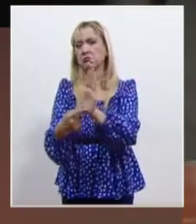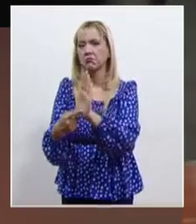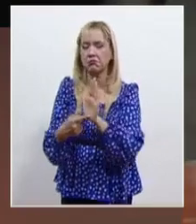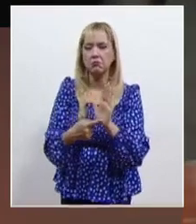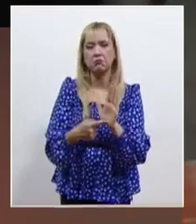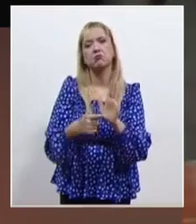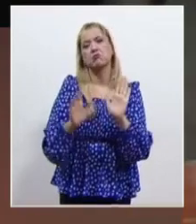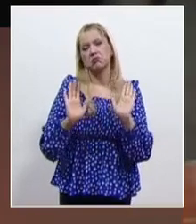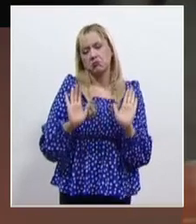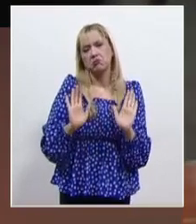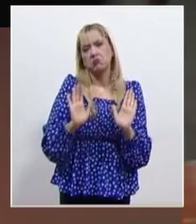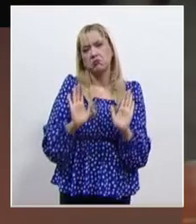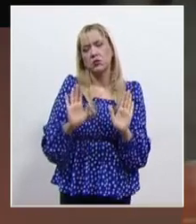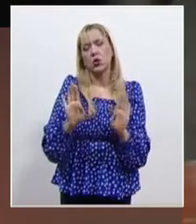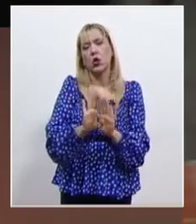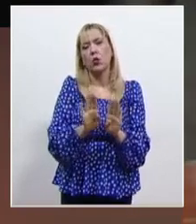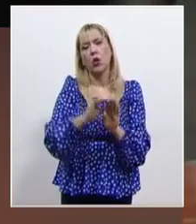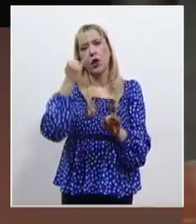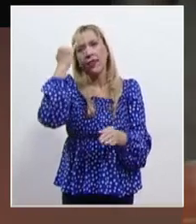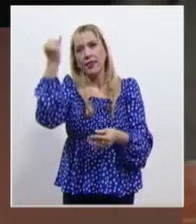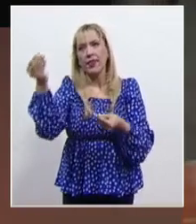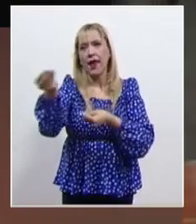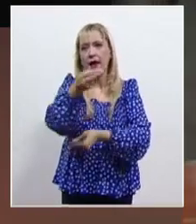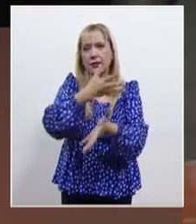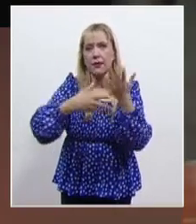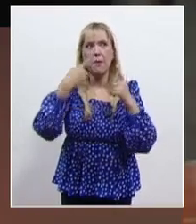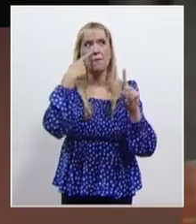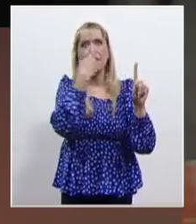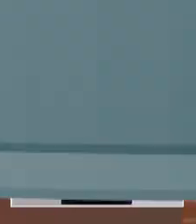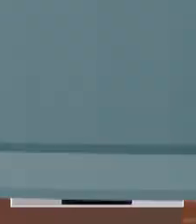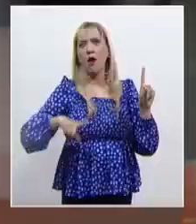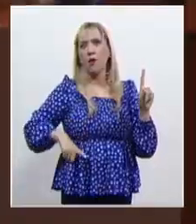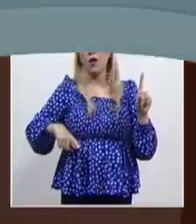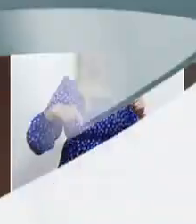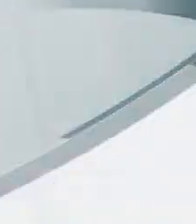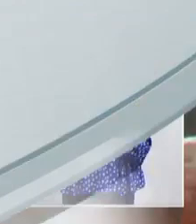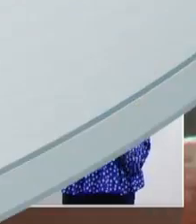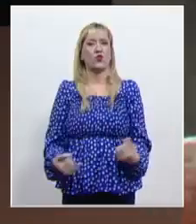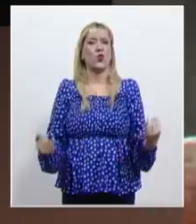como parte de un intercambio de ideas con la ciudadanía.